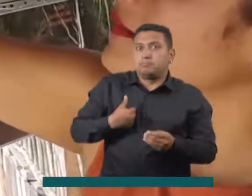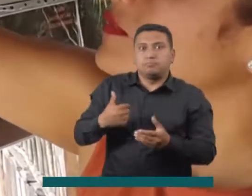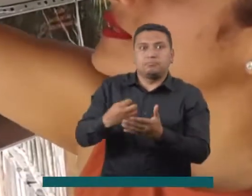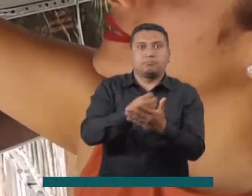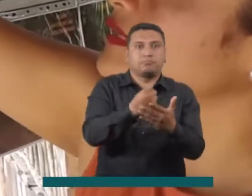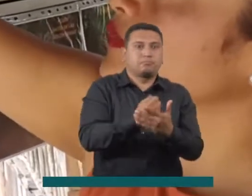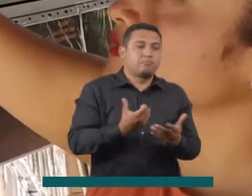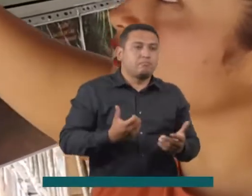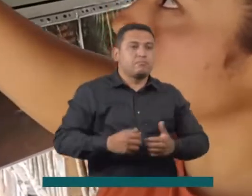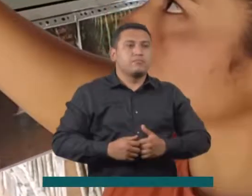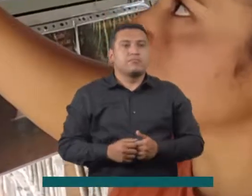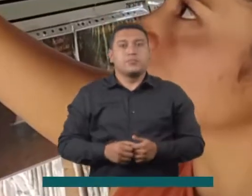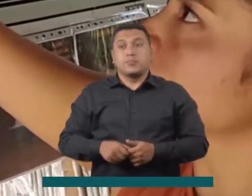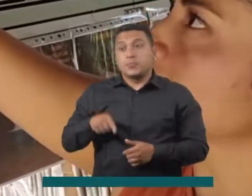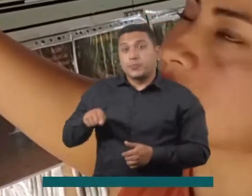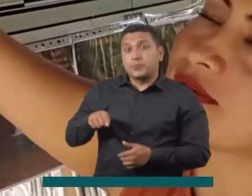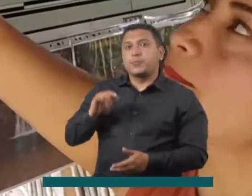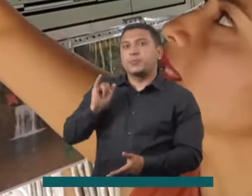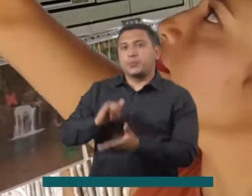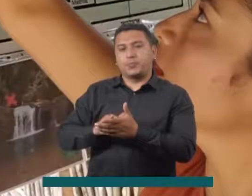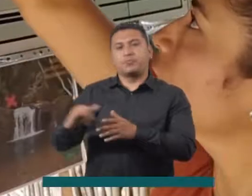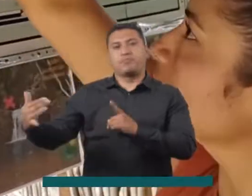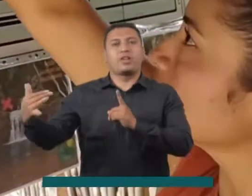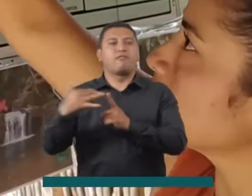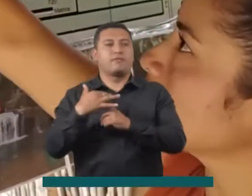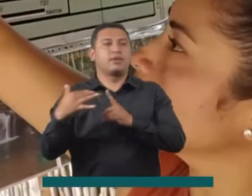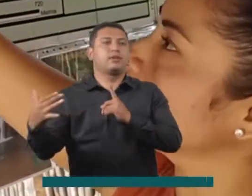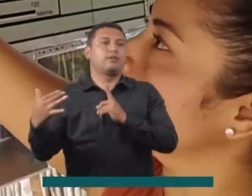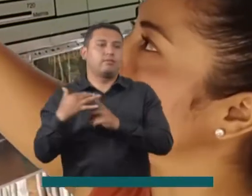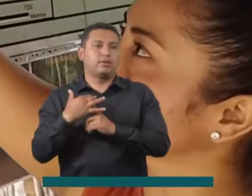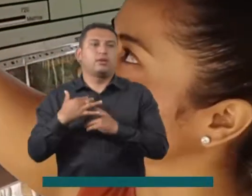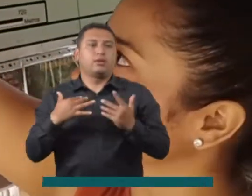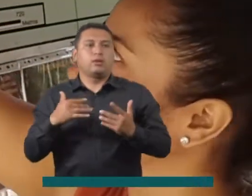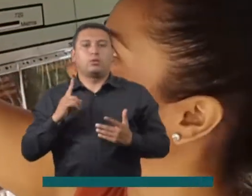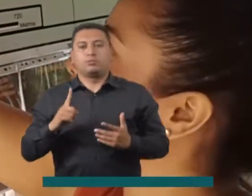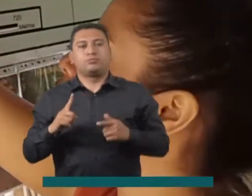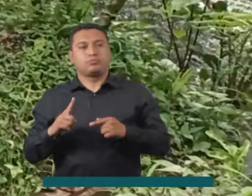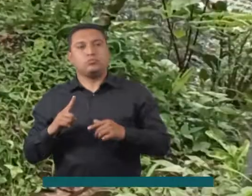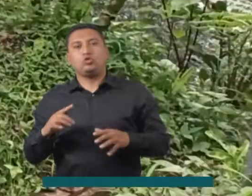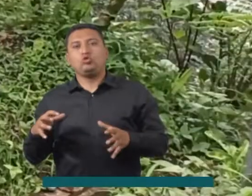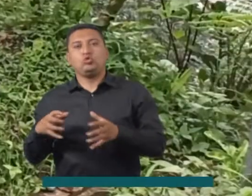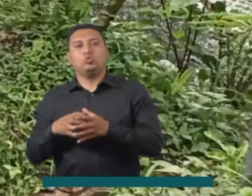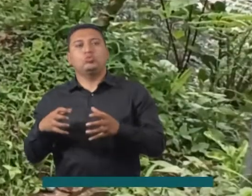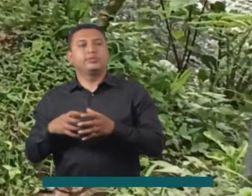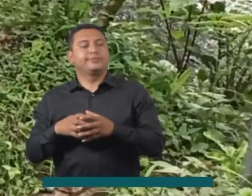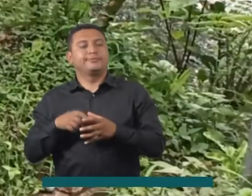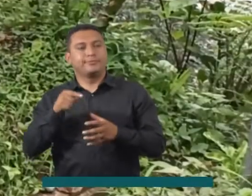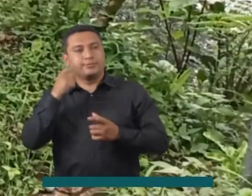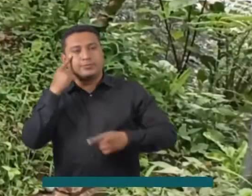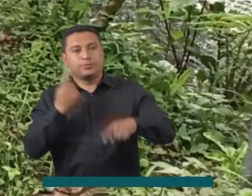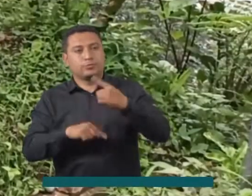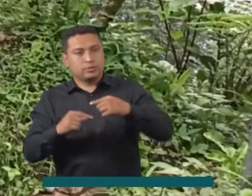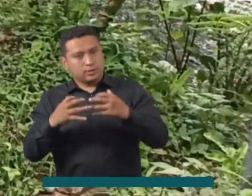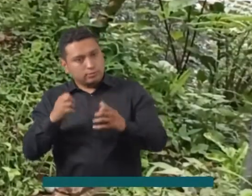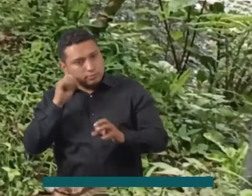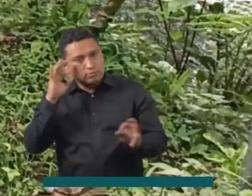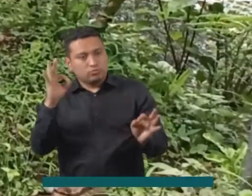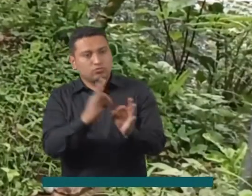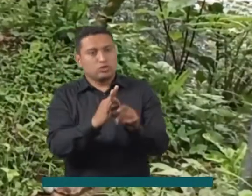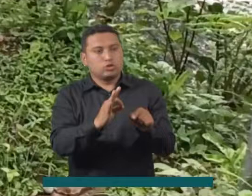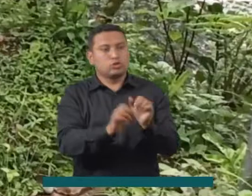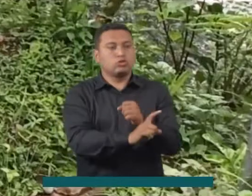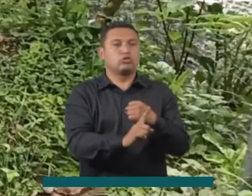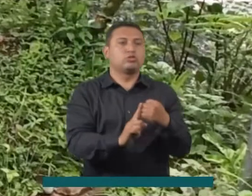sin percibir ingresos. Esto ha afectado demasiado, ya que pues la Corporación Turística Fin del Mundo se enfoca en la